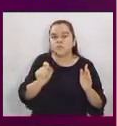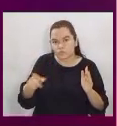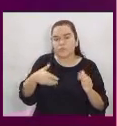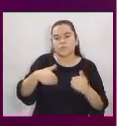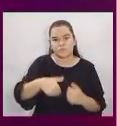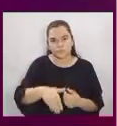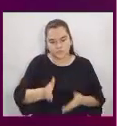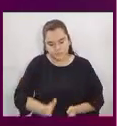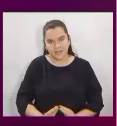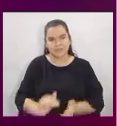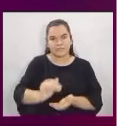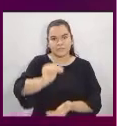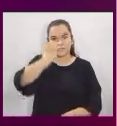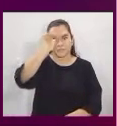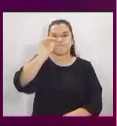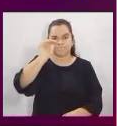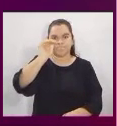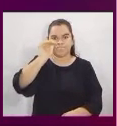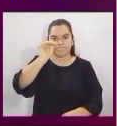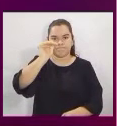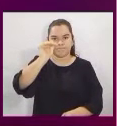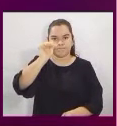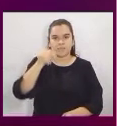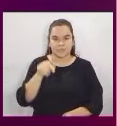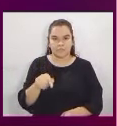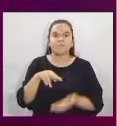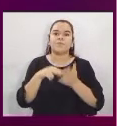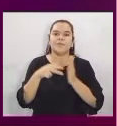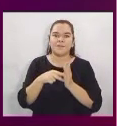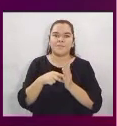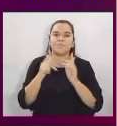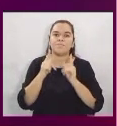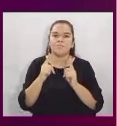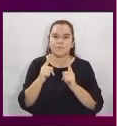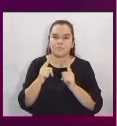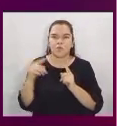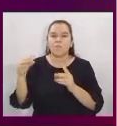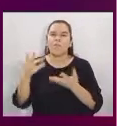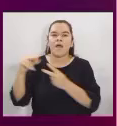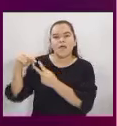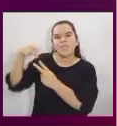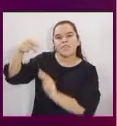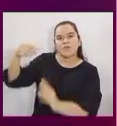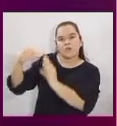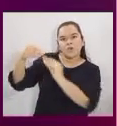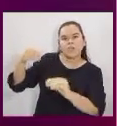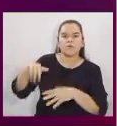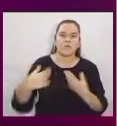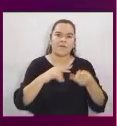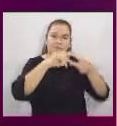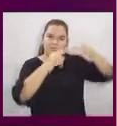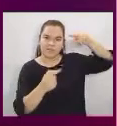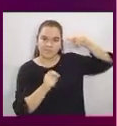que aparezca todos los síntomas y se desarrolle la